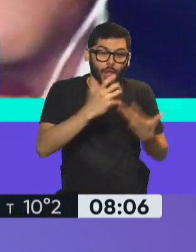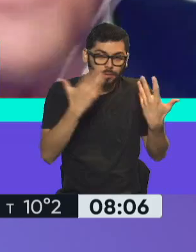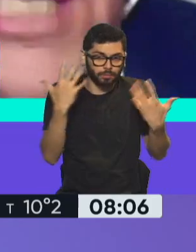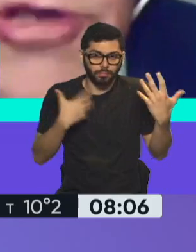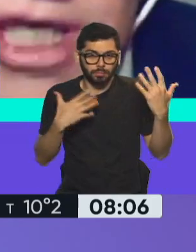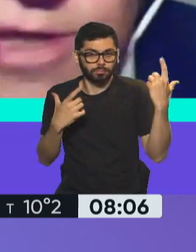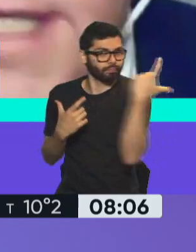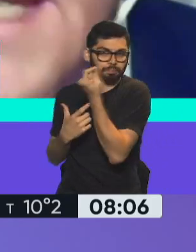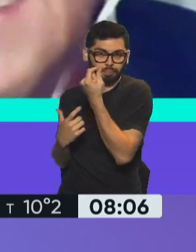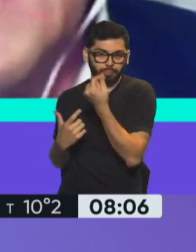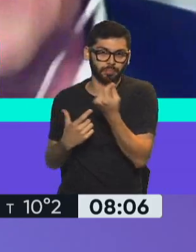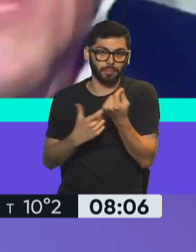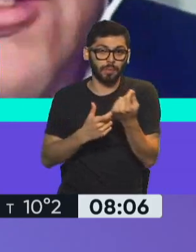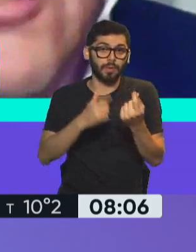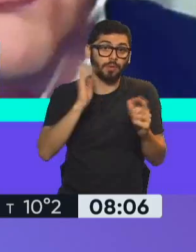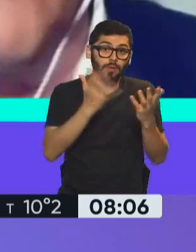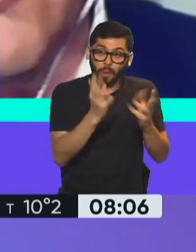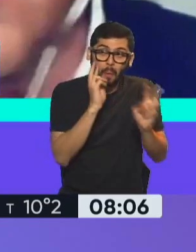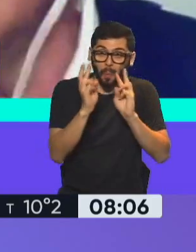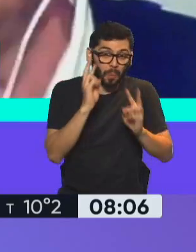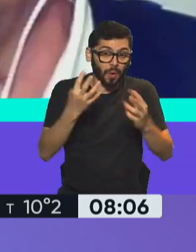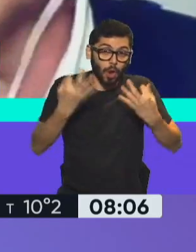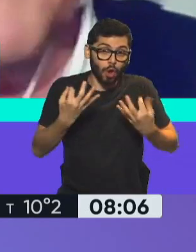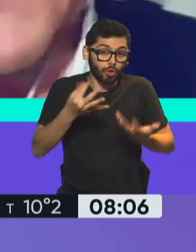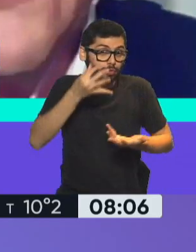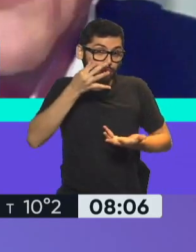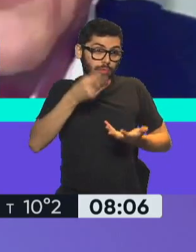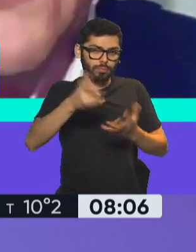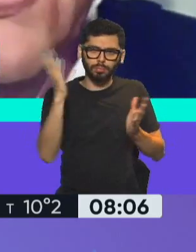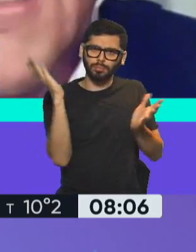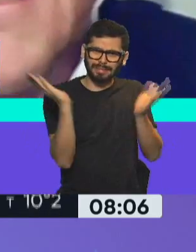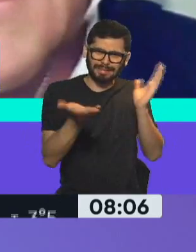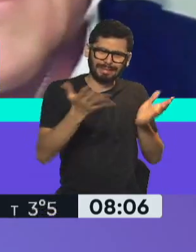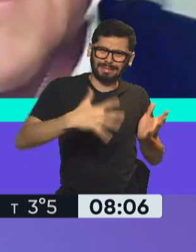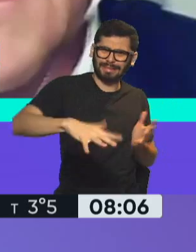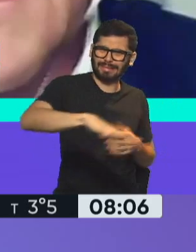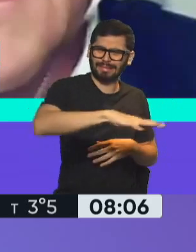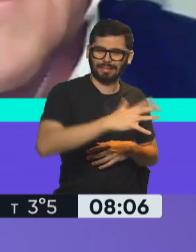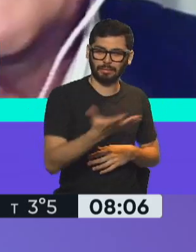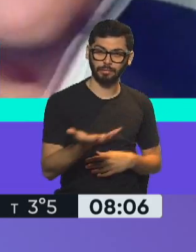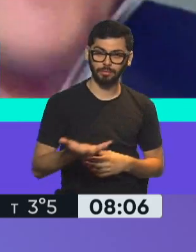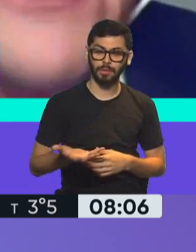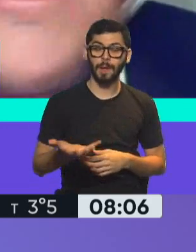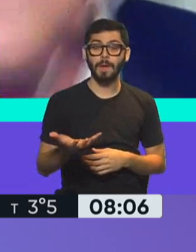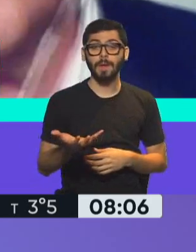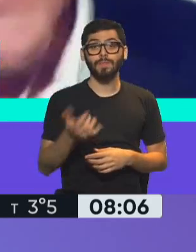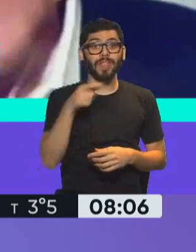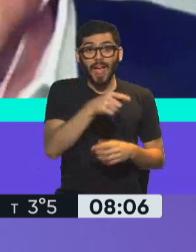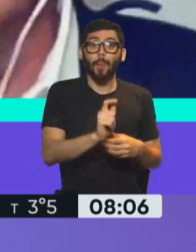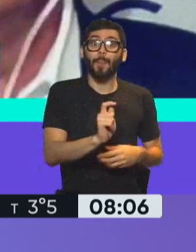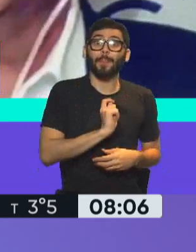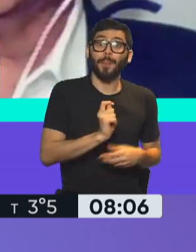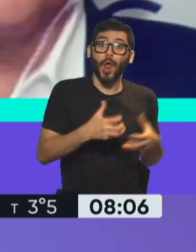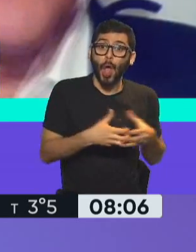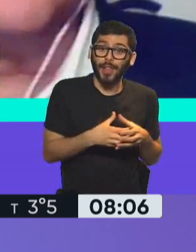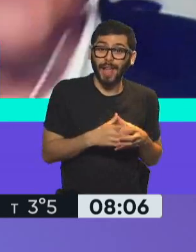y sufrieron las consecuencias y vieron cómo fue la represión en esos días. Esos periodistas,